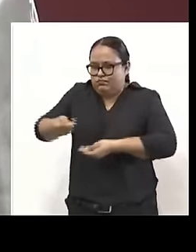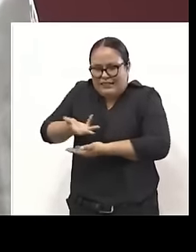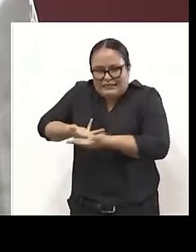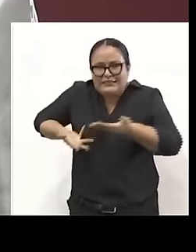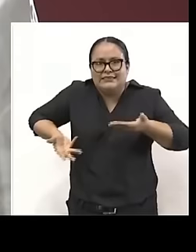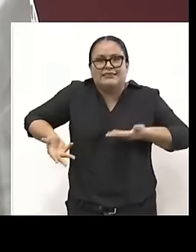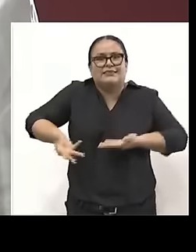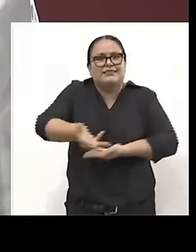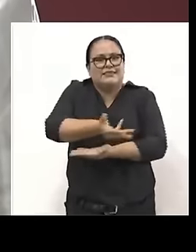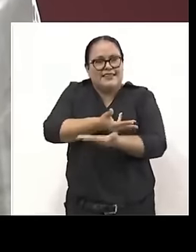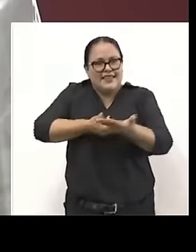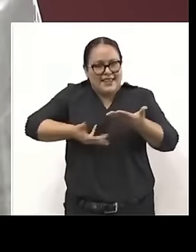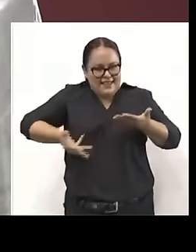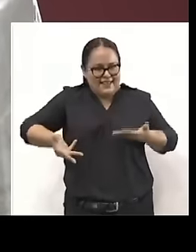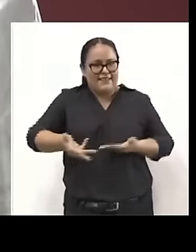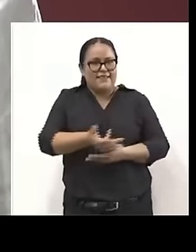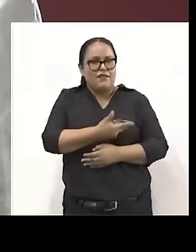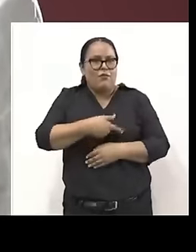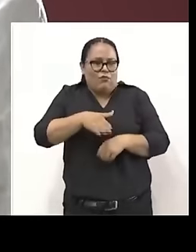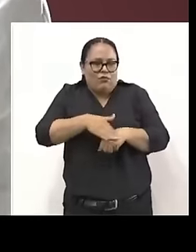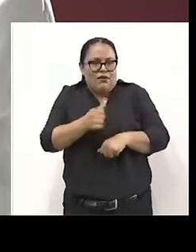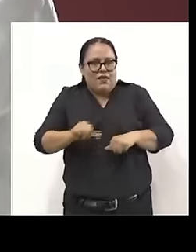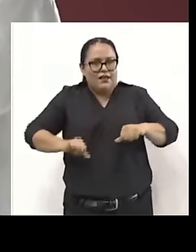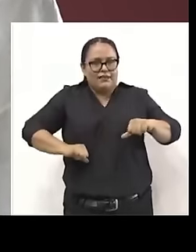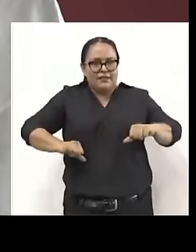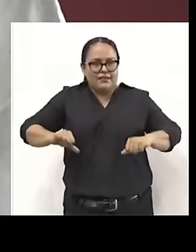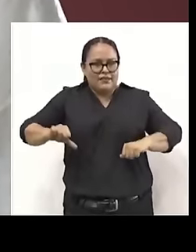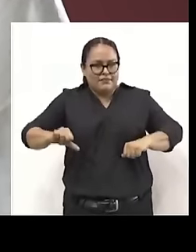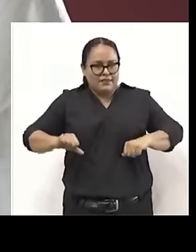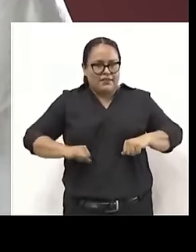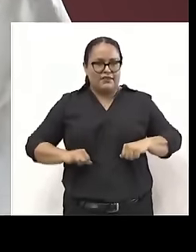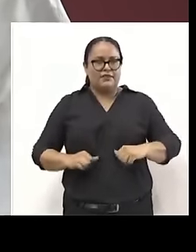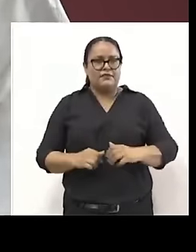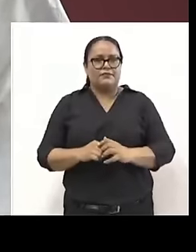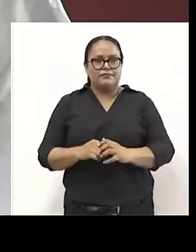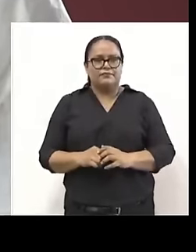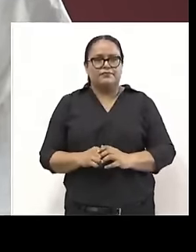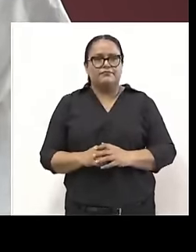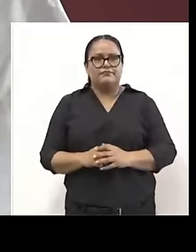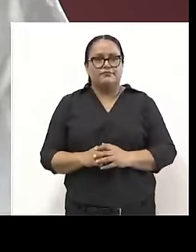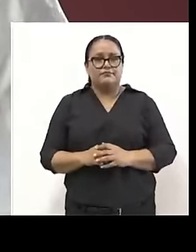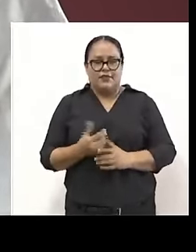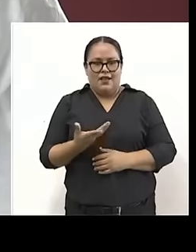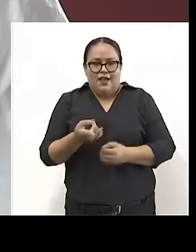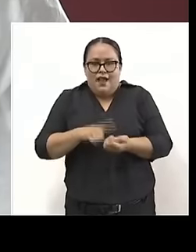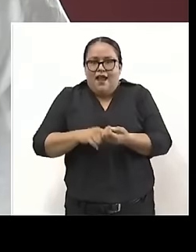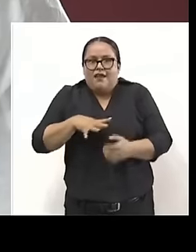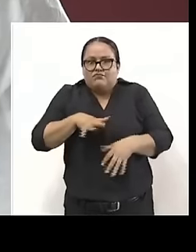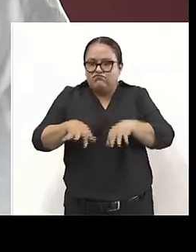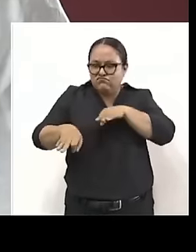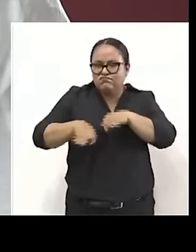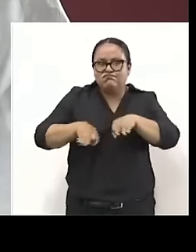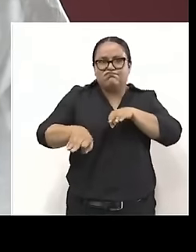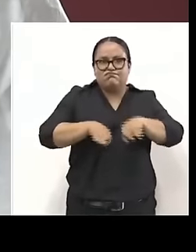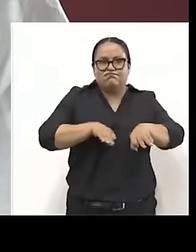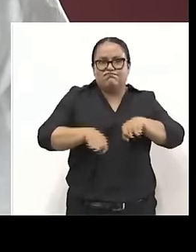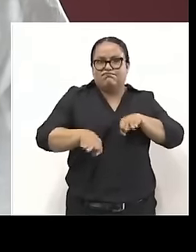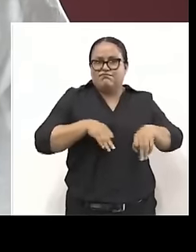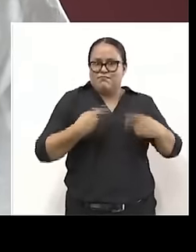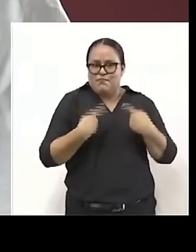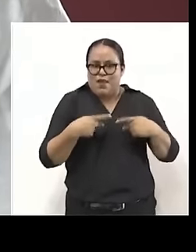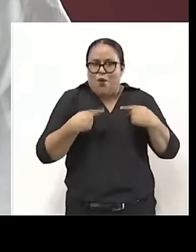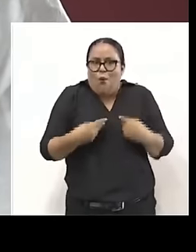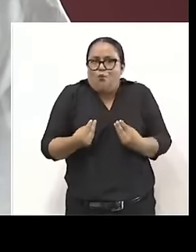sino llegó un personaje de este tamaño que llegó a mover todo el Script que Ellos tenían Así que este